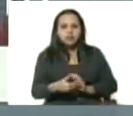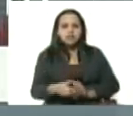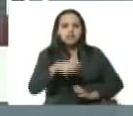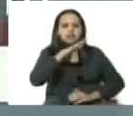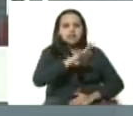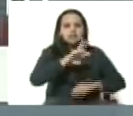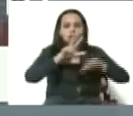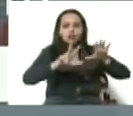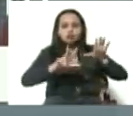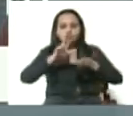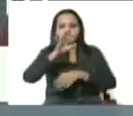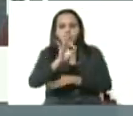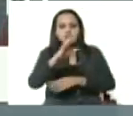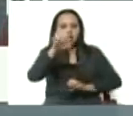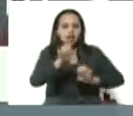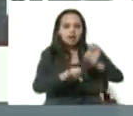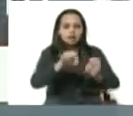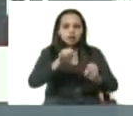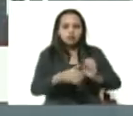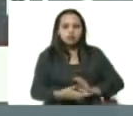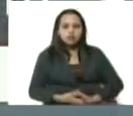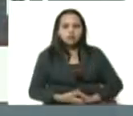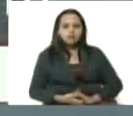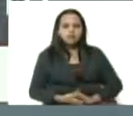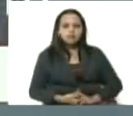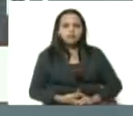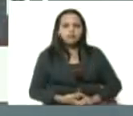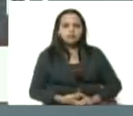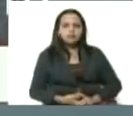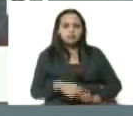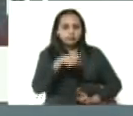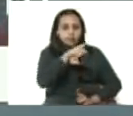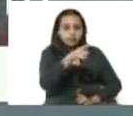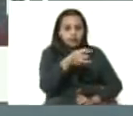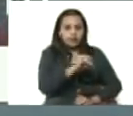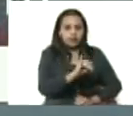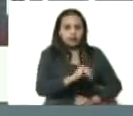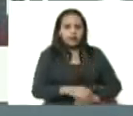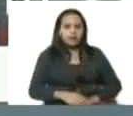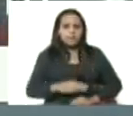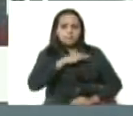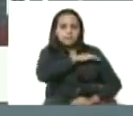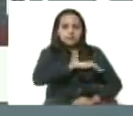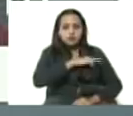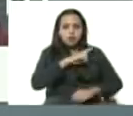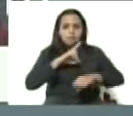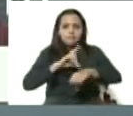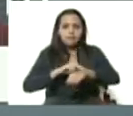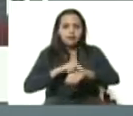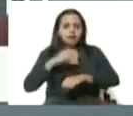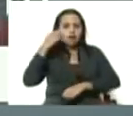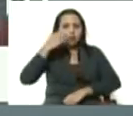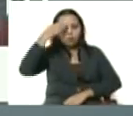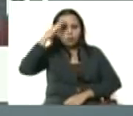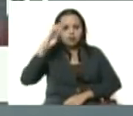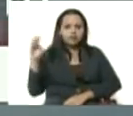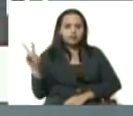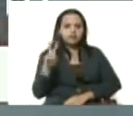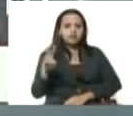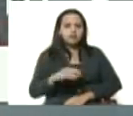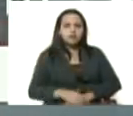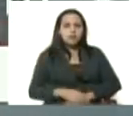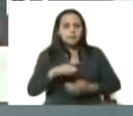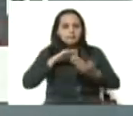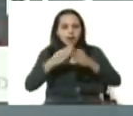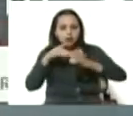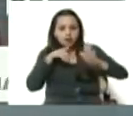45.583 pruebas por millón de habitantes. Allí vemos a la misión médica cubana, Barrio Adentro, Ministerio del